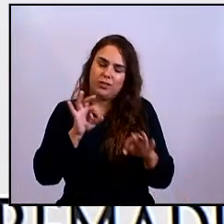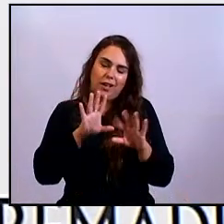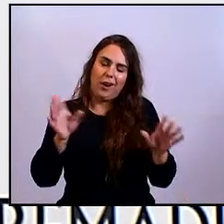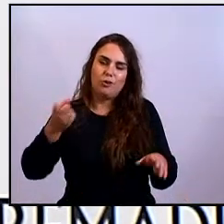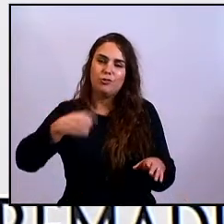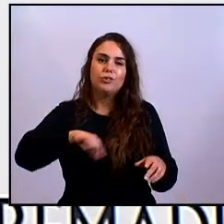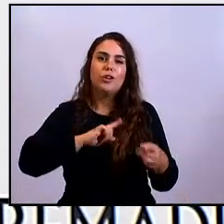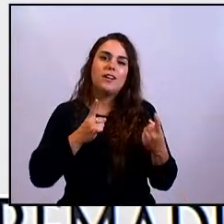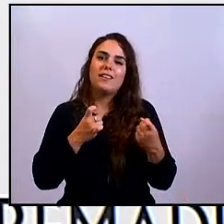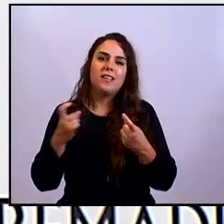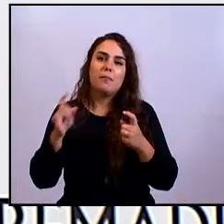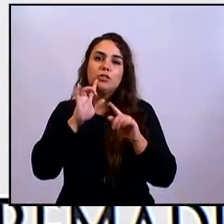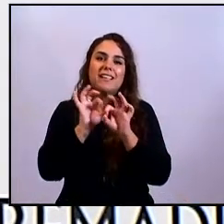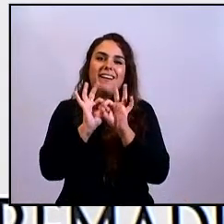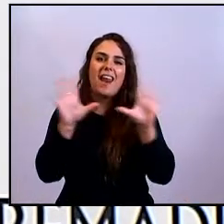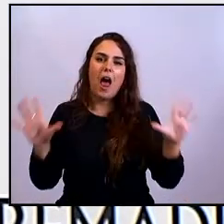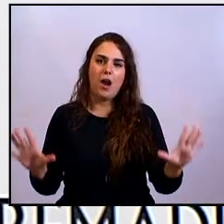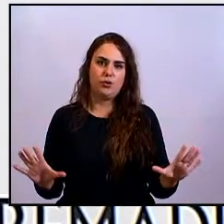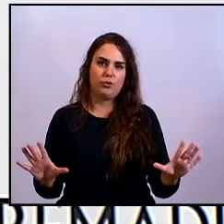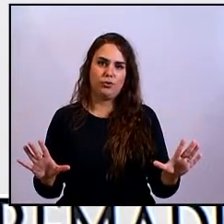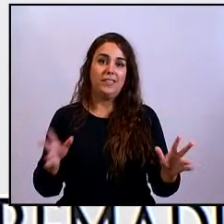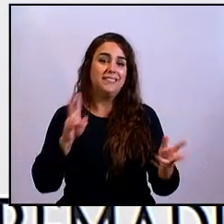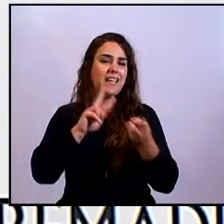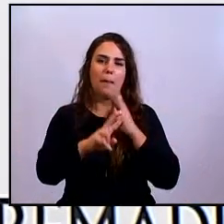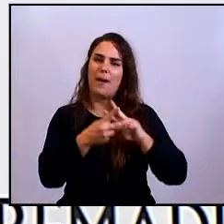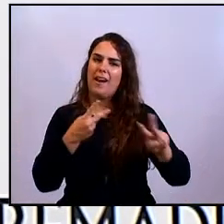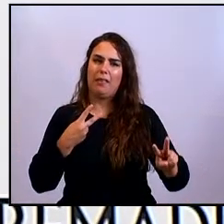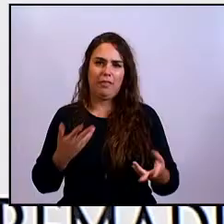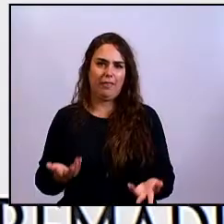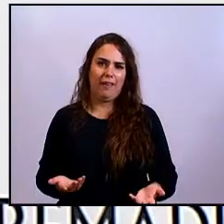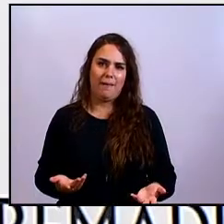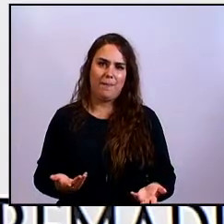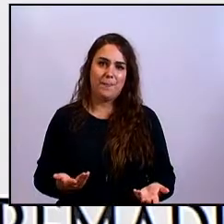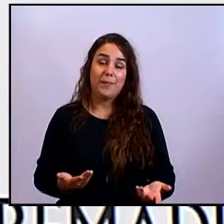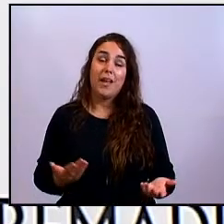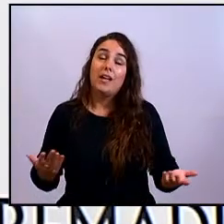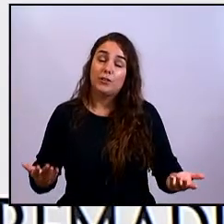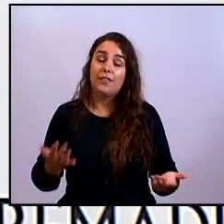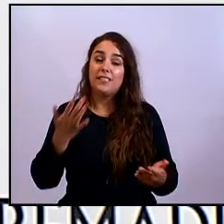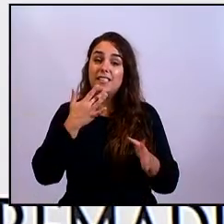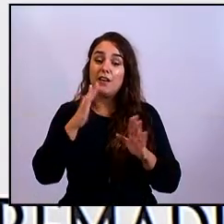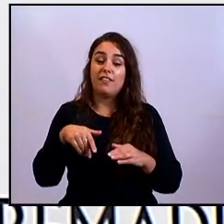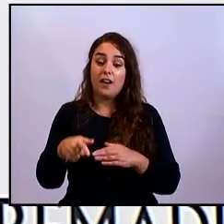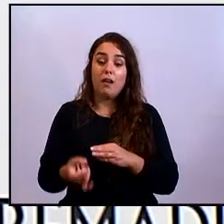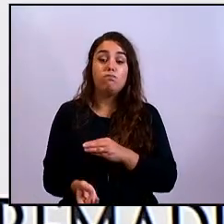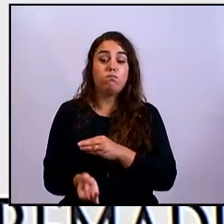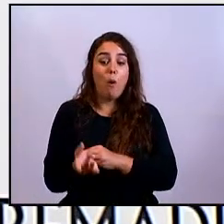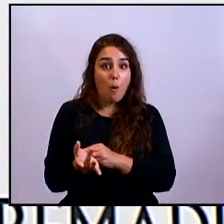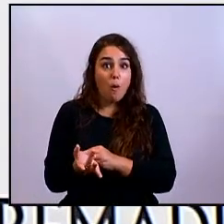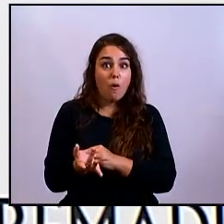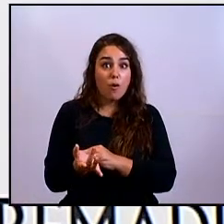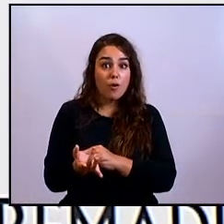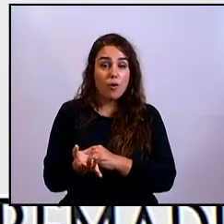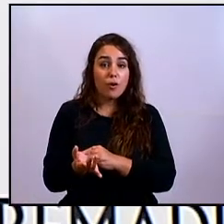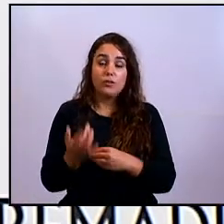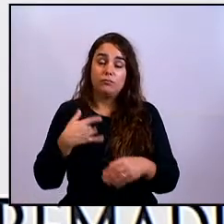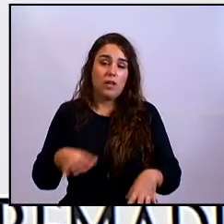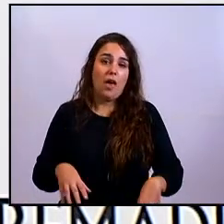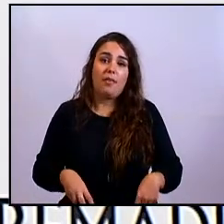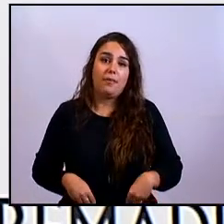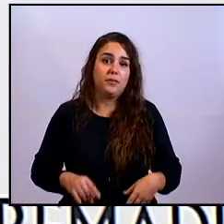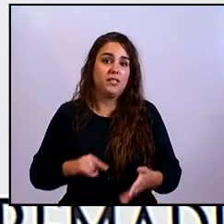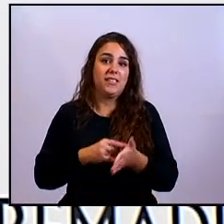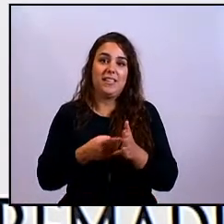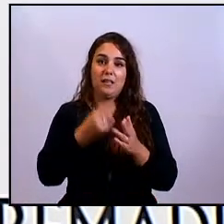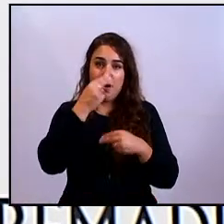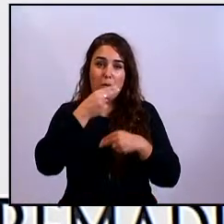necesitamos claridad, necesitamos transparencia. Y si esto finalmente tenemos que asumirlo en un sistema